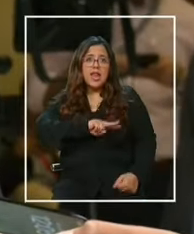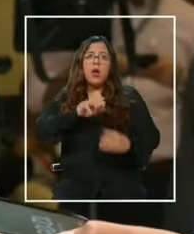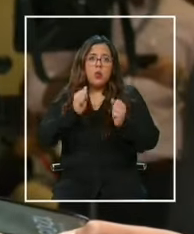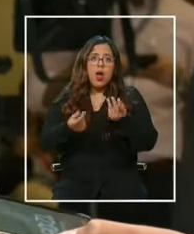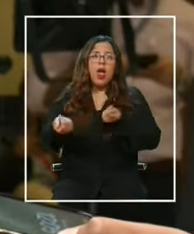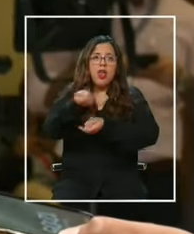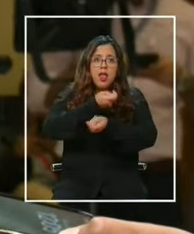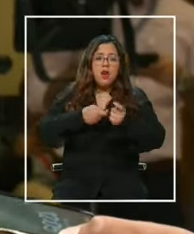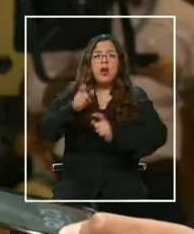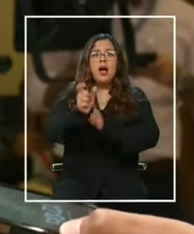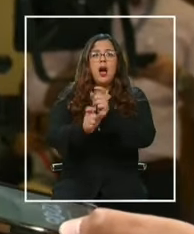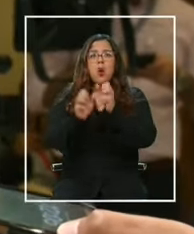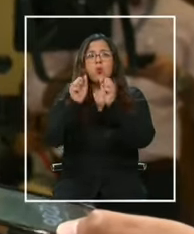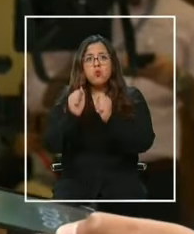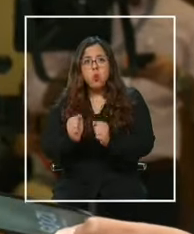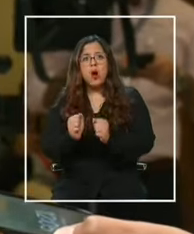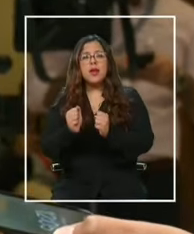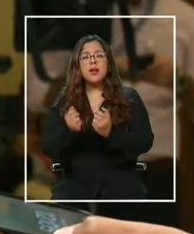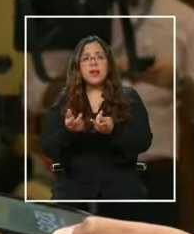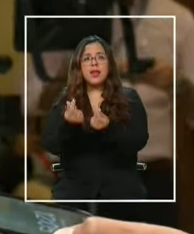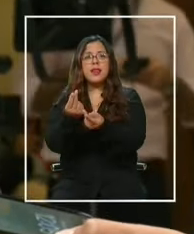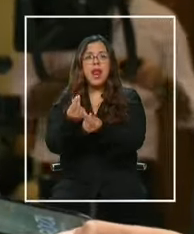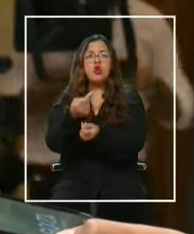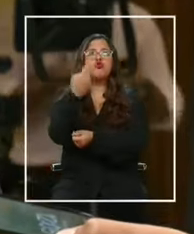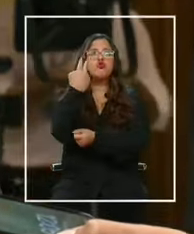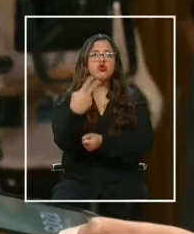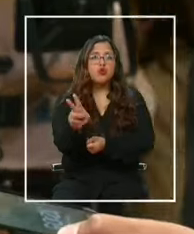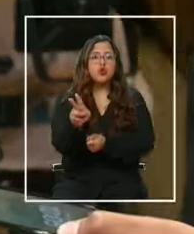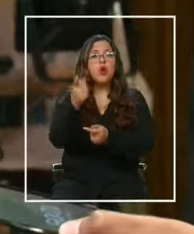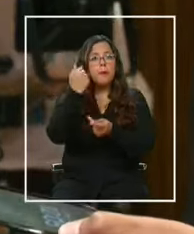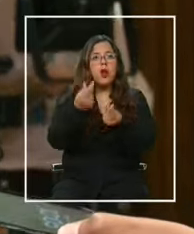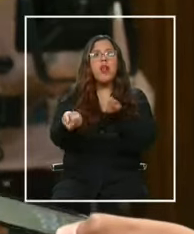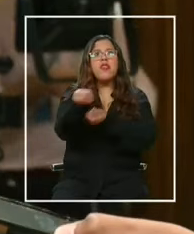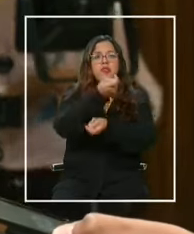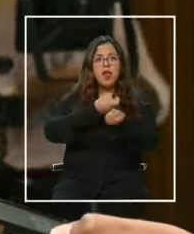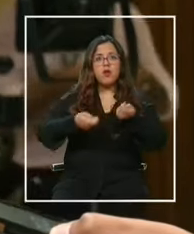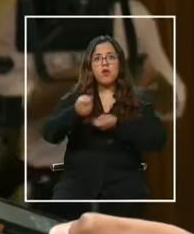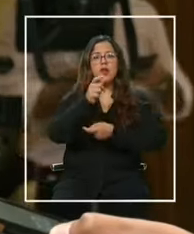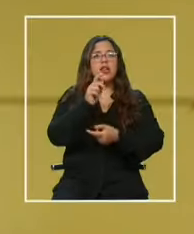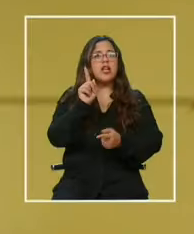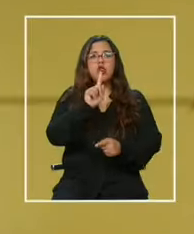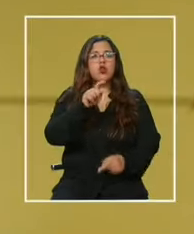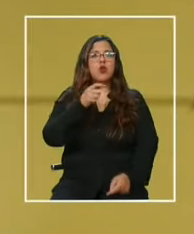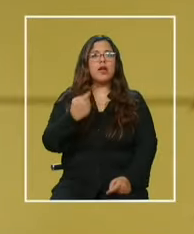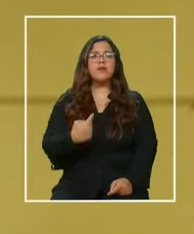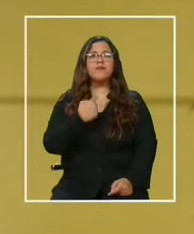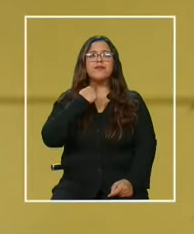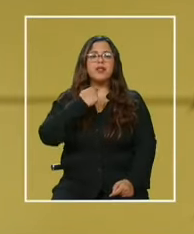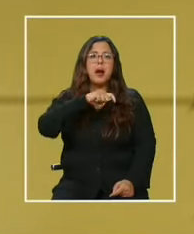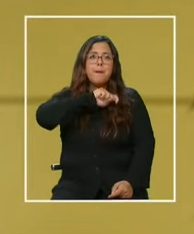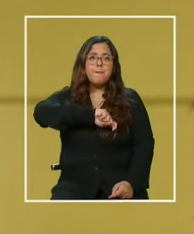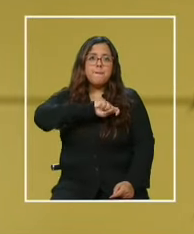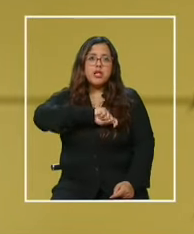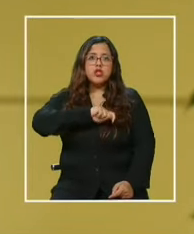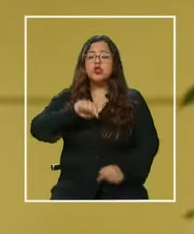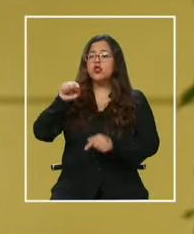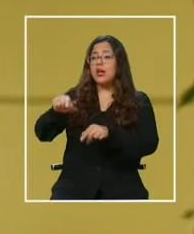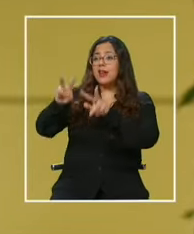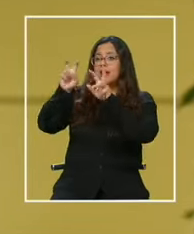gente pueda hacer uso de su dinero, pero devolviendo sin afectar la pensión. Es una discusión bastante